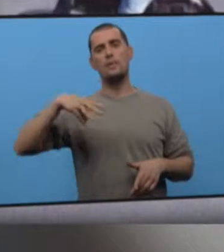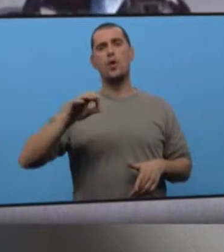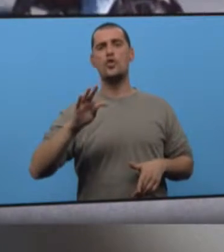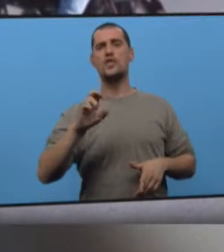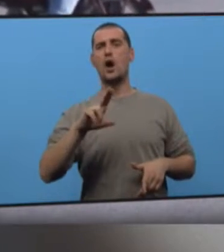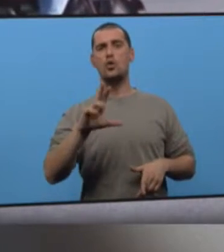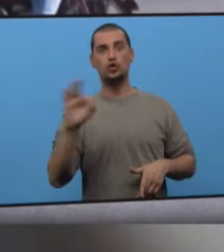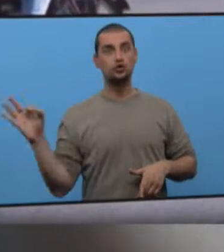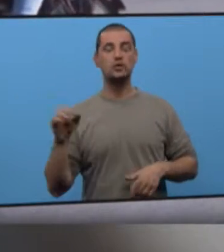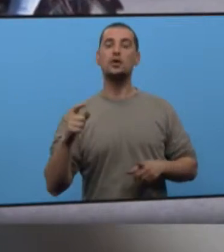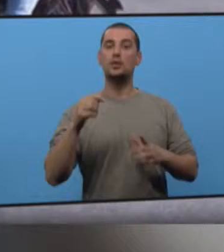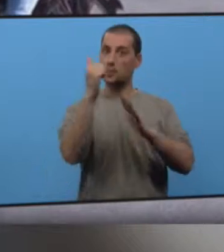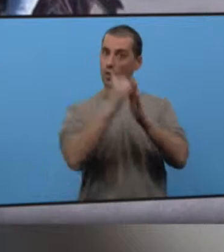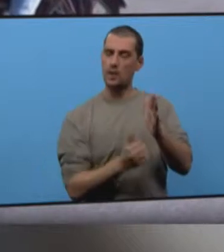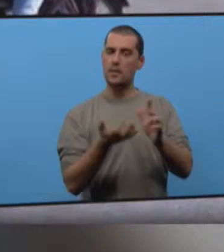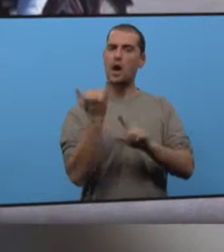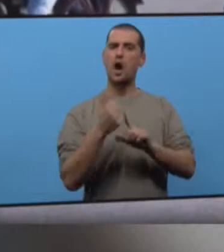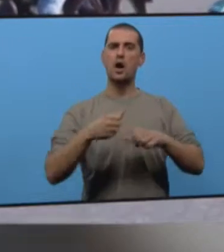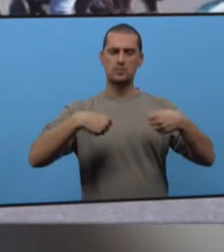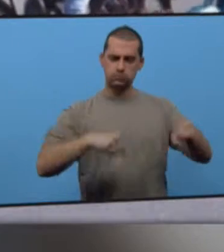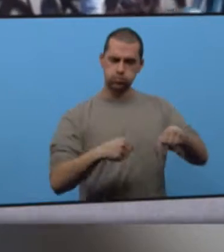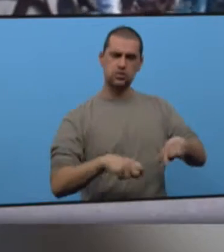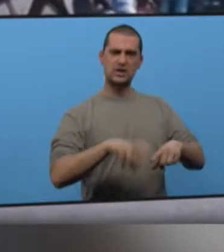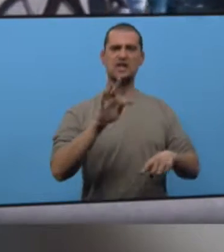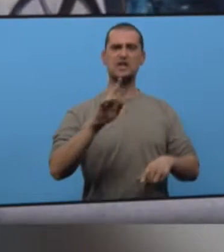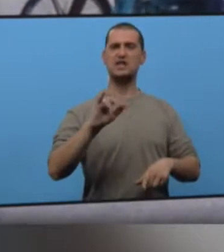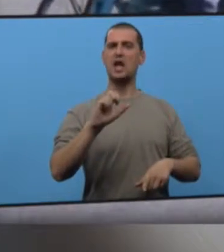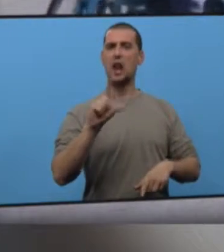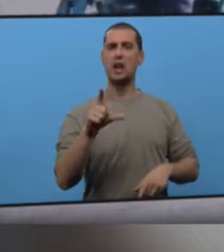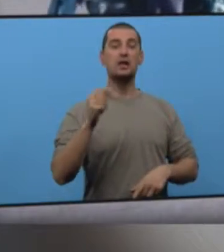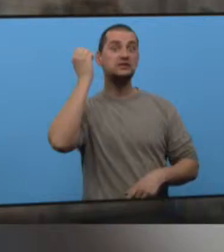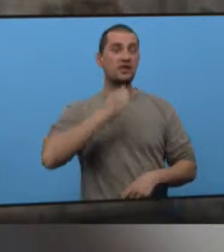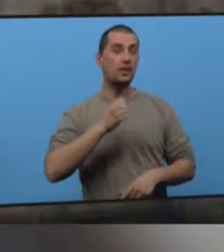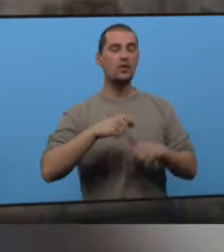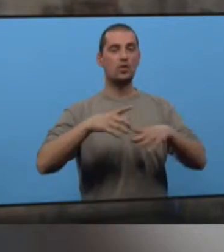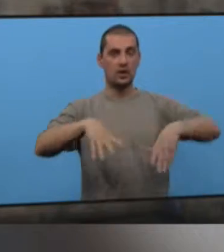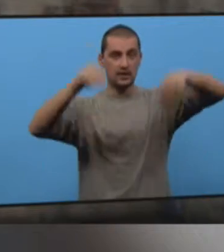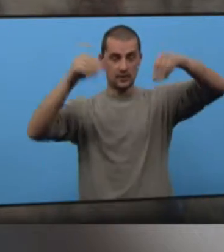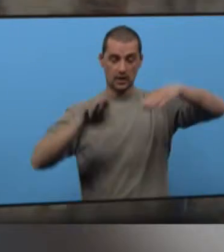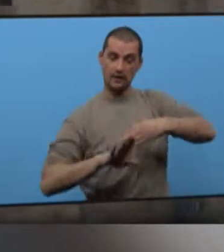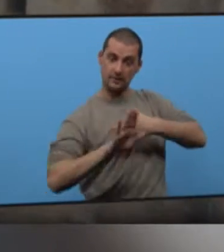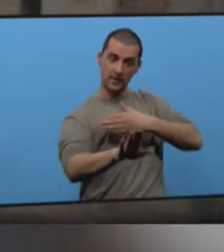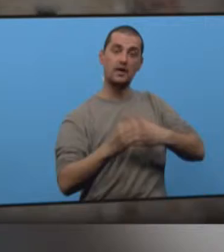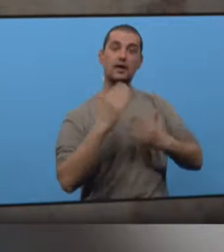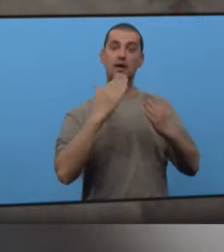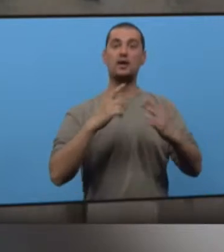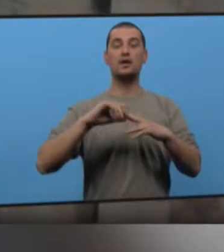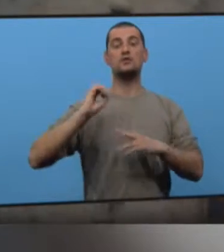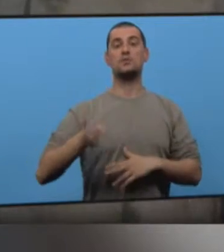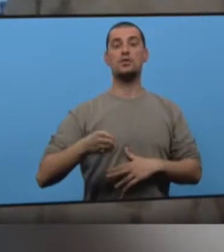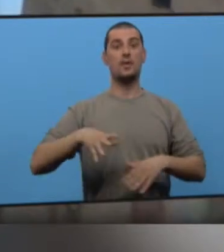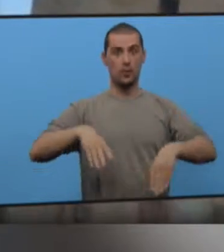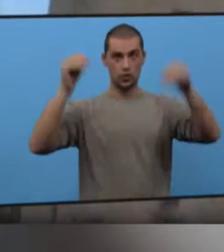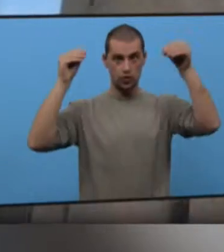motauros. No programa destaca a exhibición de trial na tarde do sábado na Praza da Catedral, a cargo do Motoclube Enduro